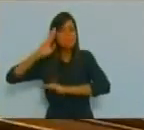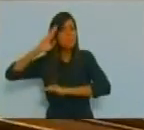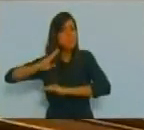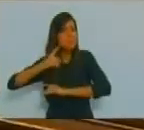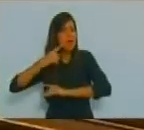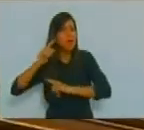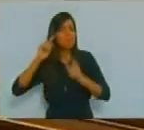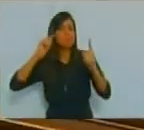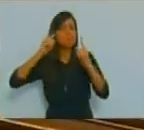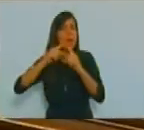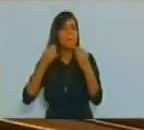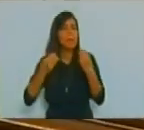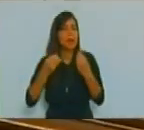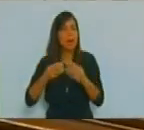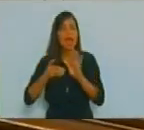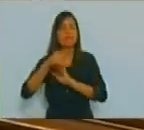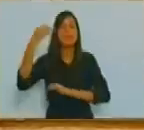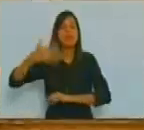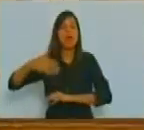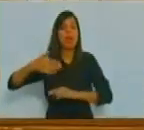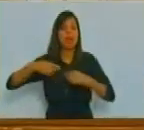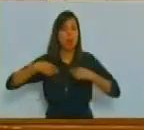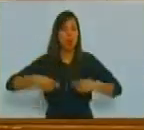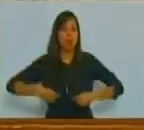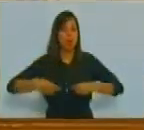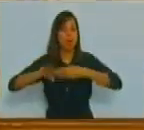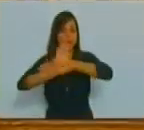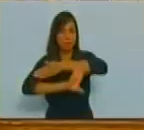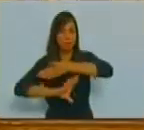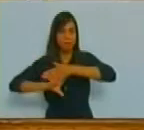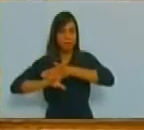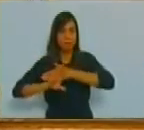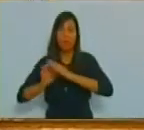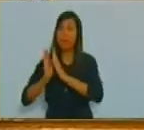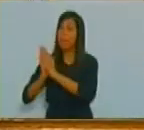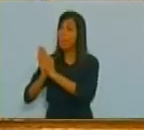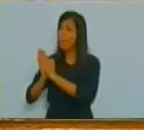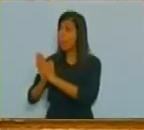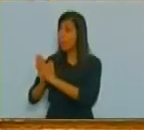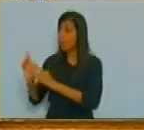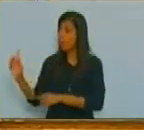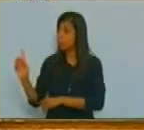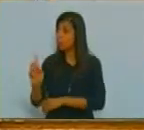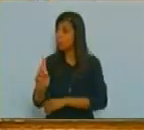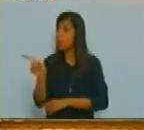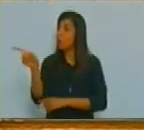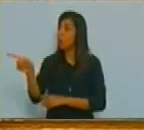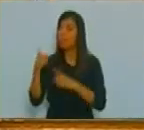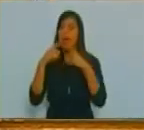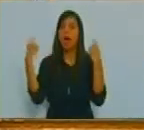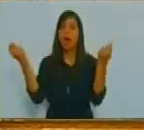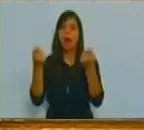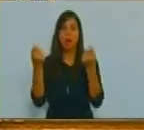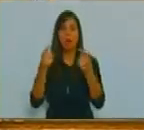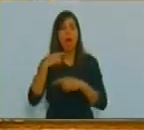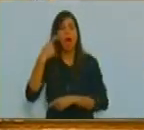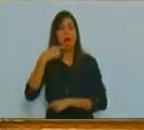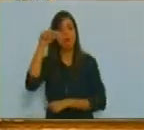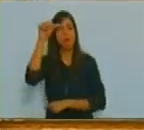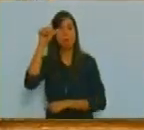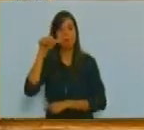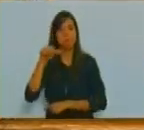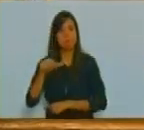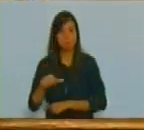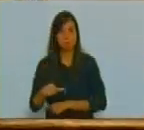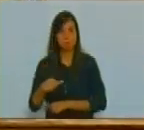y la tutela de los derechos humanos así que yo quiero ministro por favor que ustedes su mensaje a esta plenipotenciaria